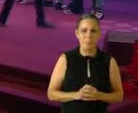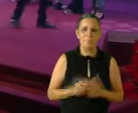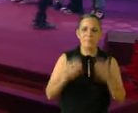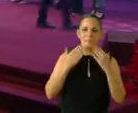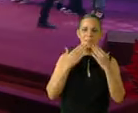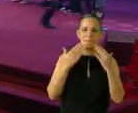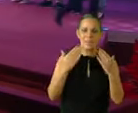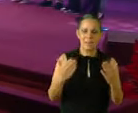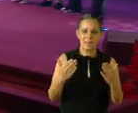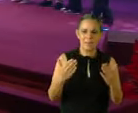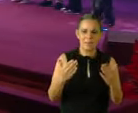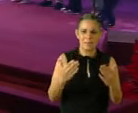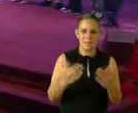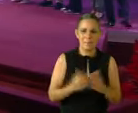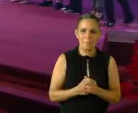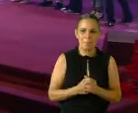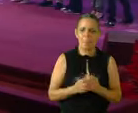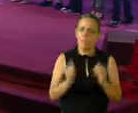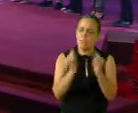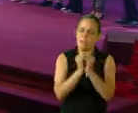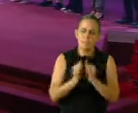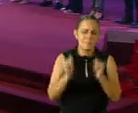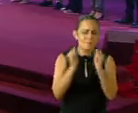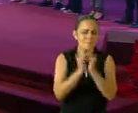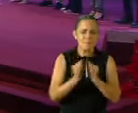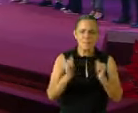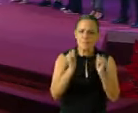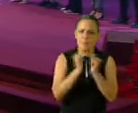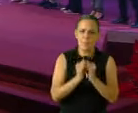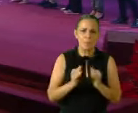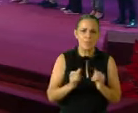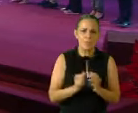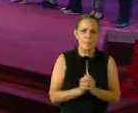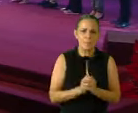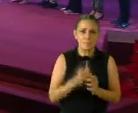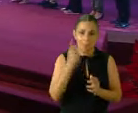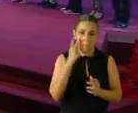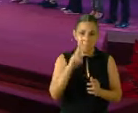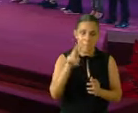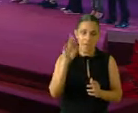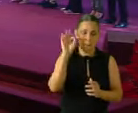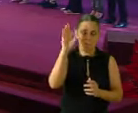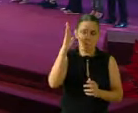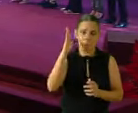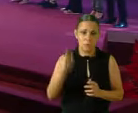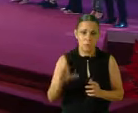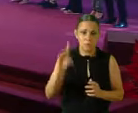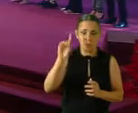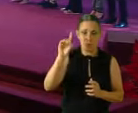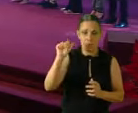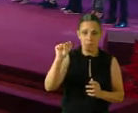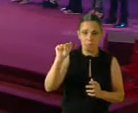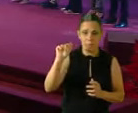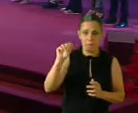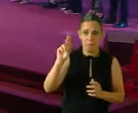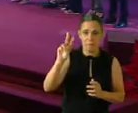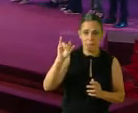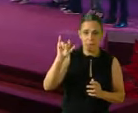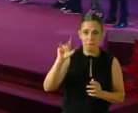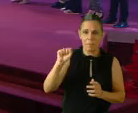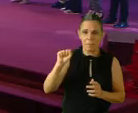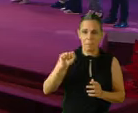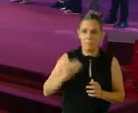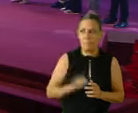Gracias a los intercesores que día a día, miren eso. Ese es el pastor David. Esos dos son pastores pentecostales, como yo.